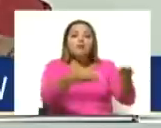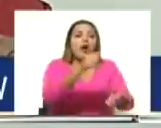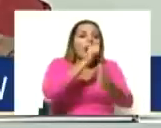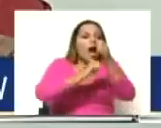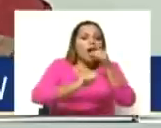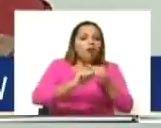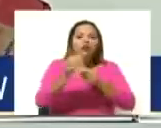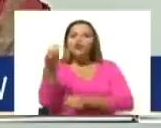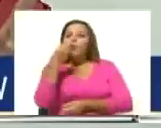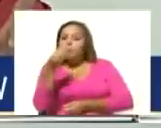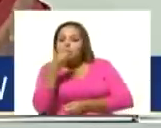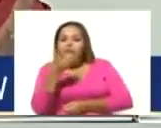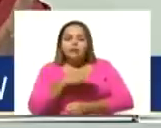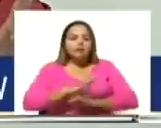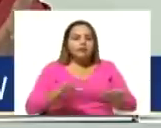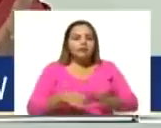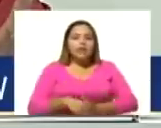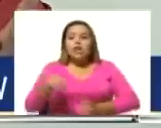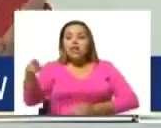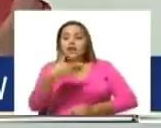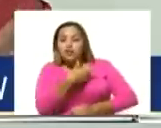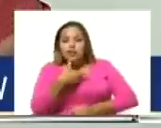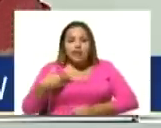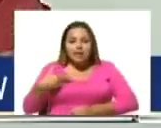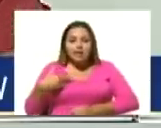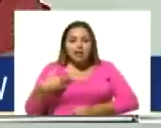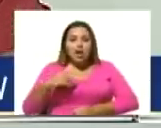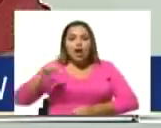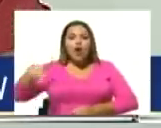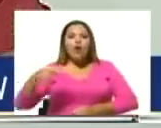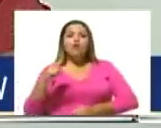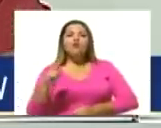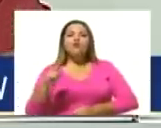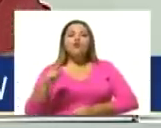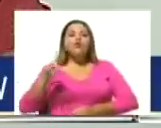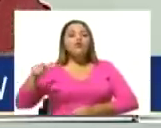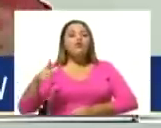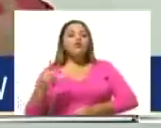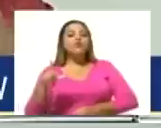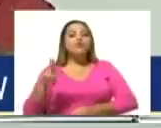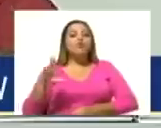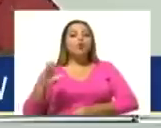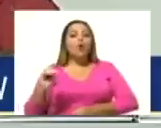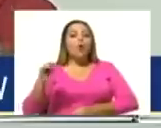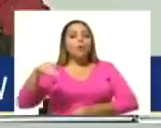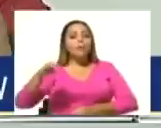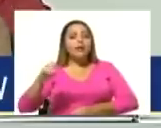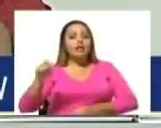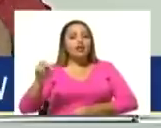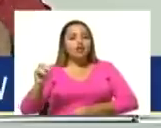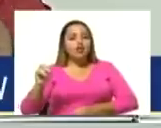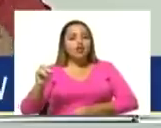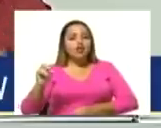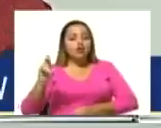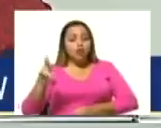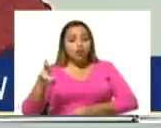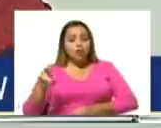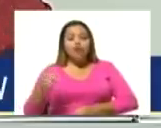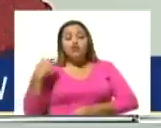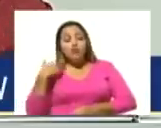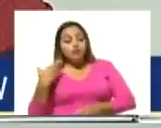comida. Ella lo que requiere es un glucómetro. Y yo bajé a buscarlo, la jefa de